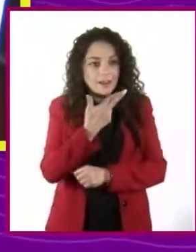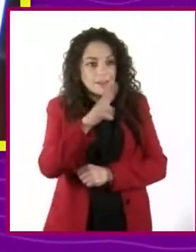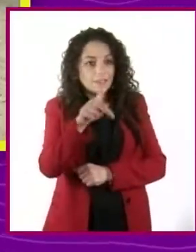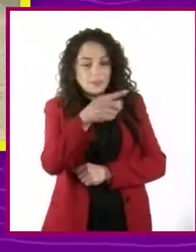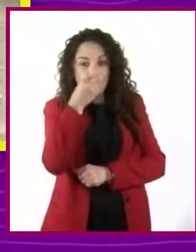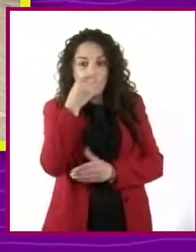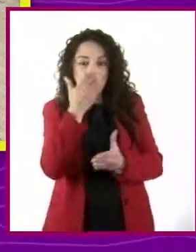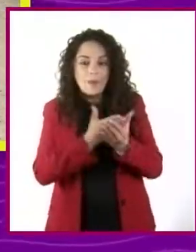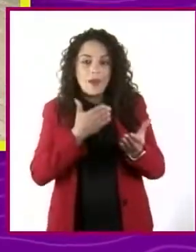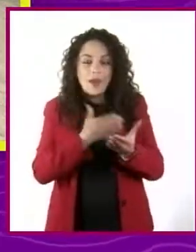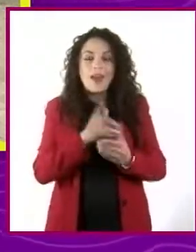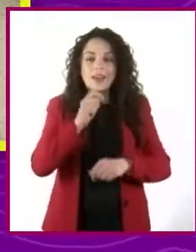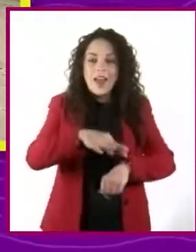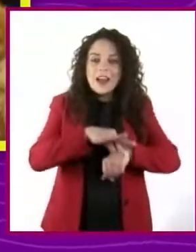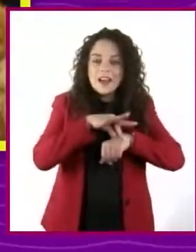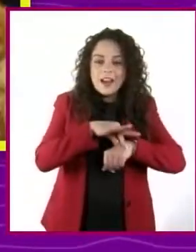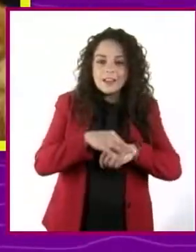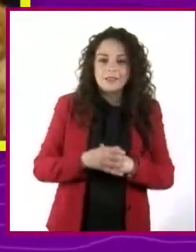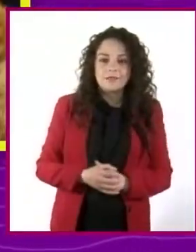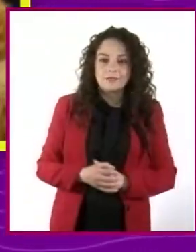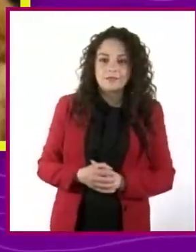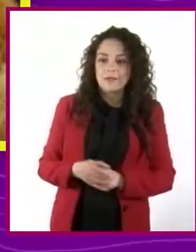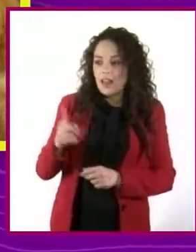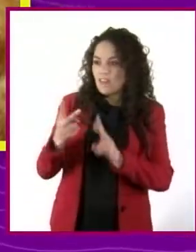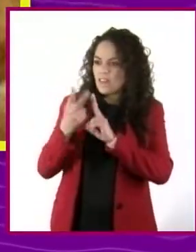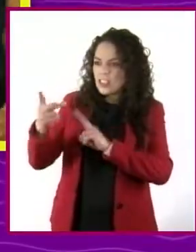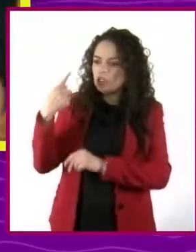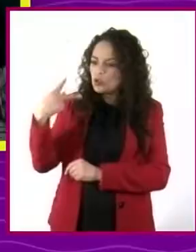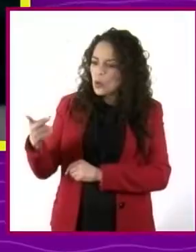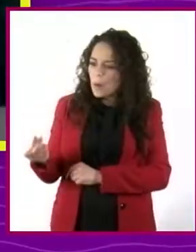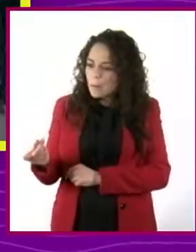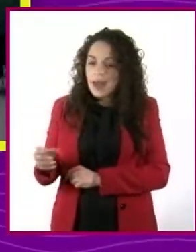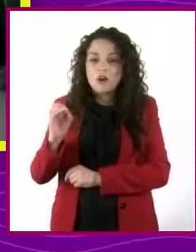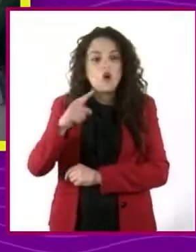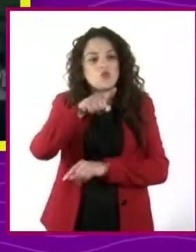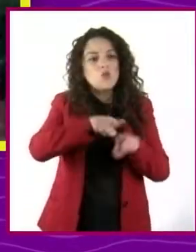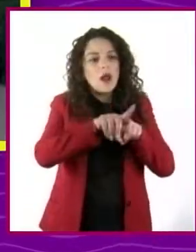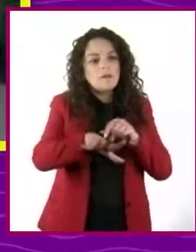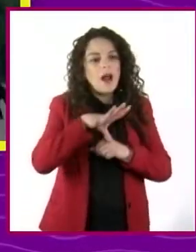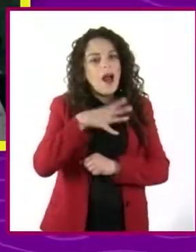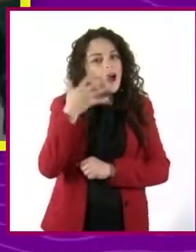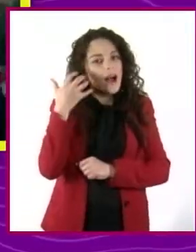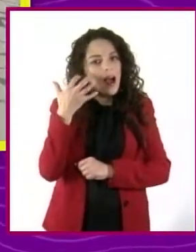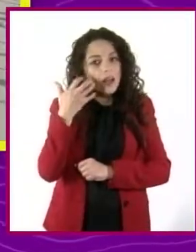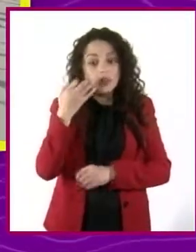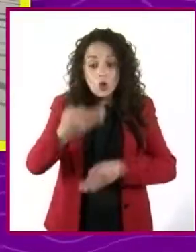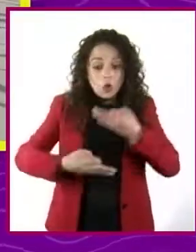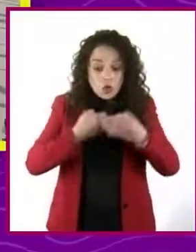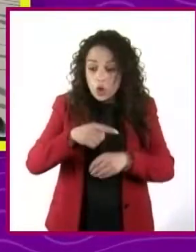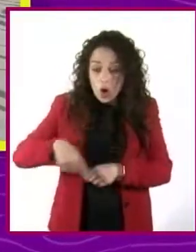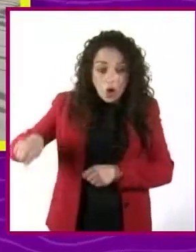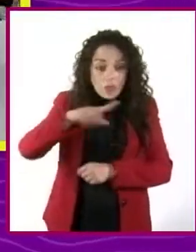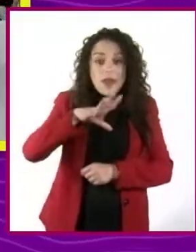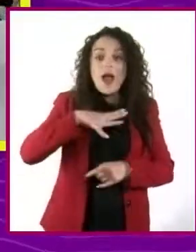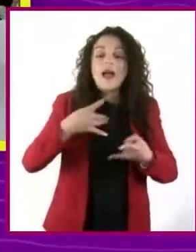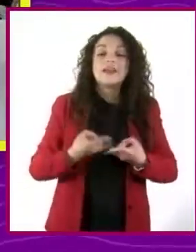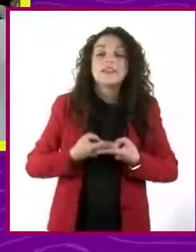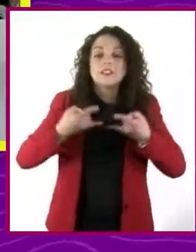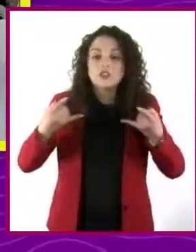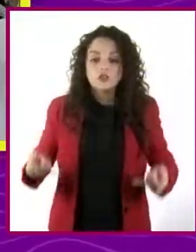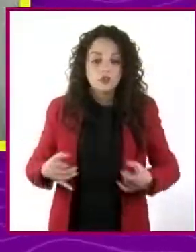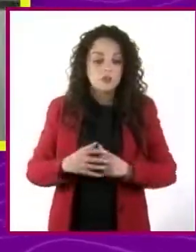carnitas, el perro de la vecina y el gato de tu hermana. Todo tiene su historia. Las naciones,